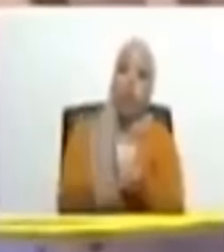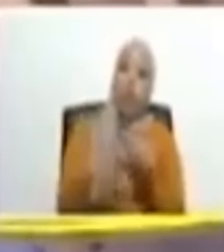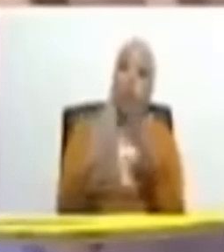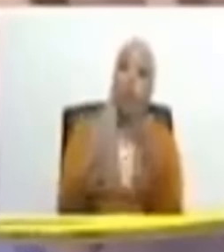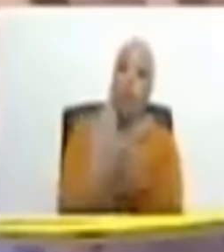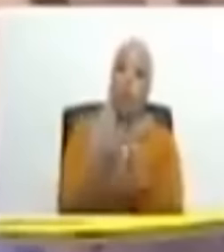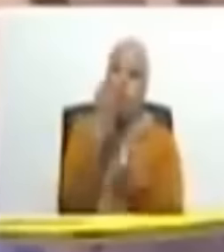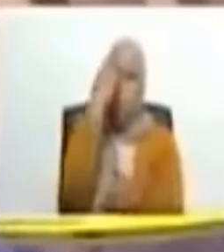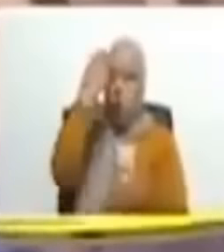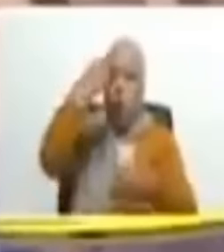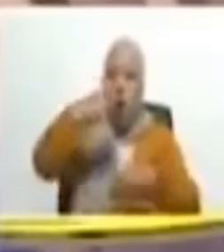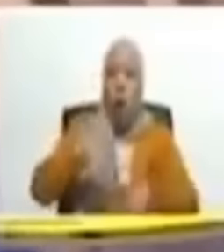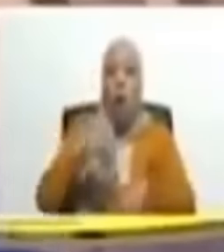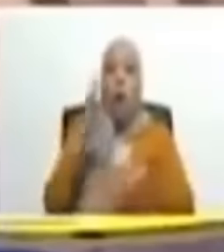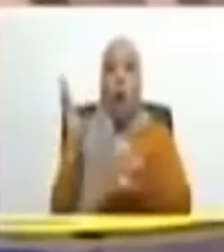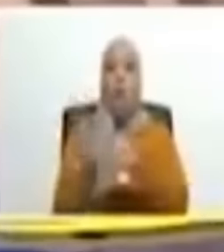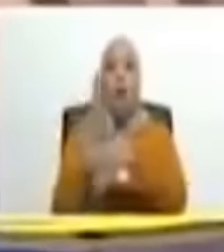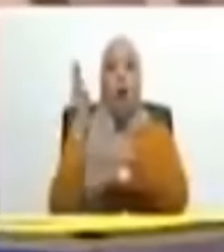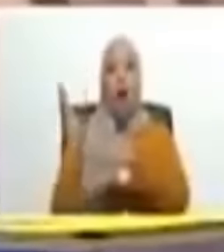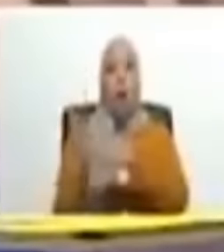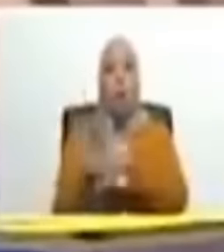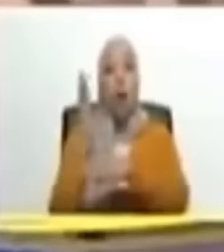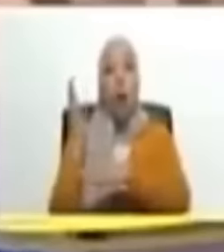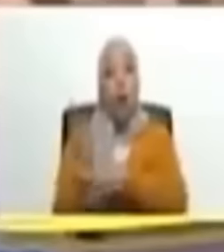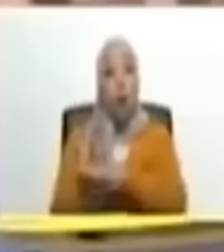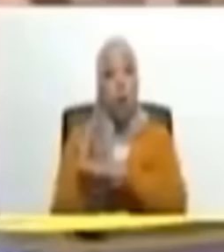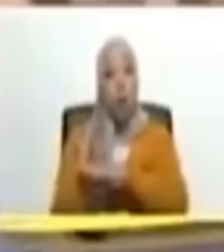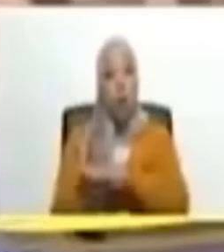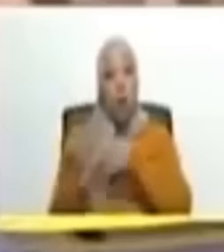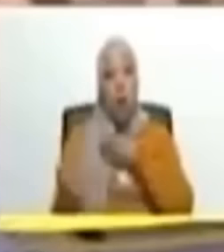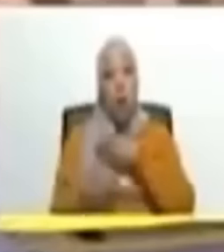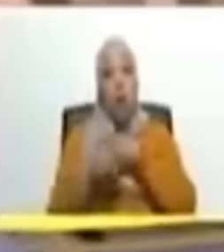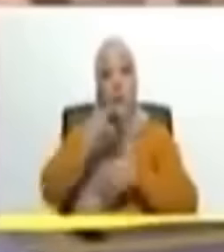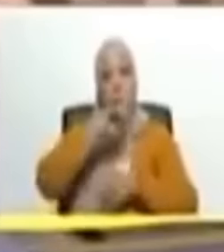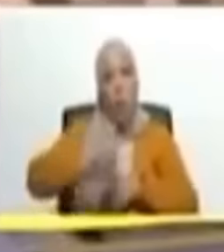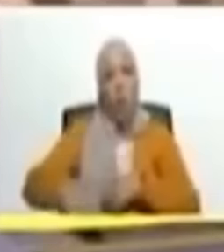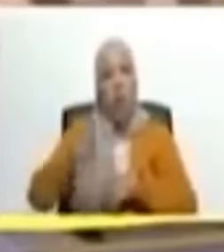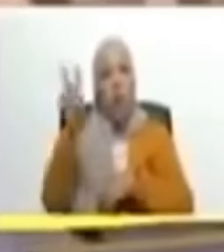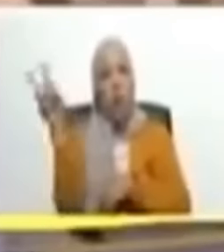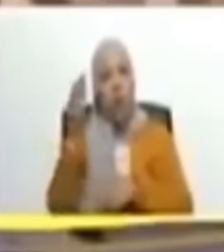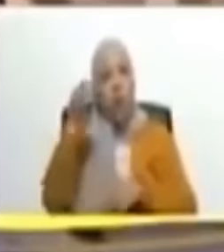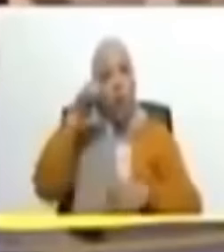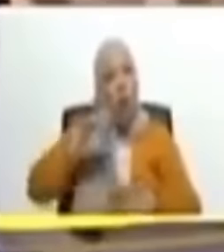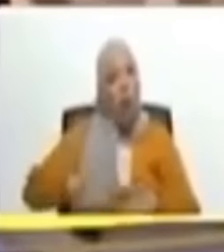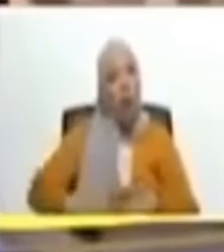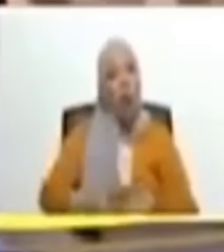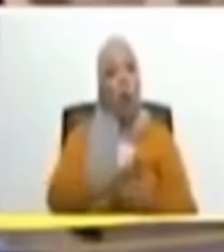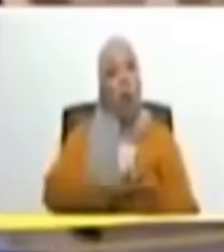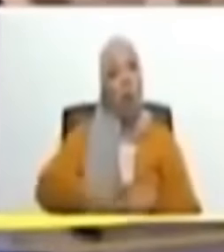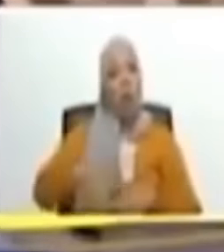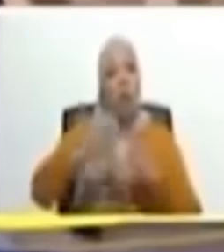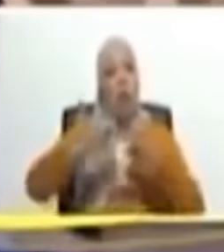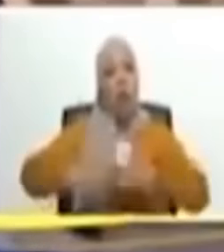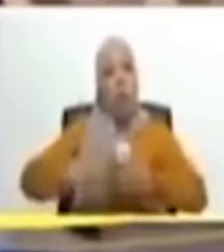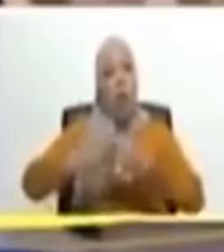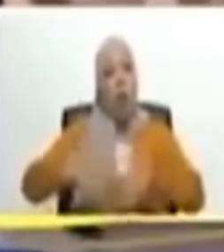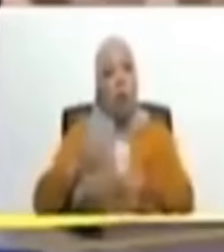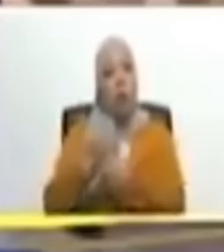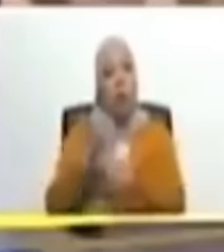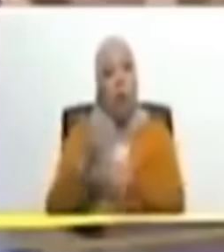acusó al régimen de Nicolás Maduro de temer a unos comicios competitivos y aseguró que el chavismo quiere salir de la ruta electoral. Por otra parte,